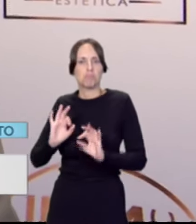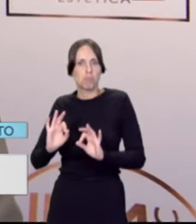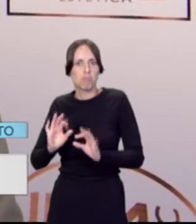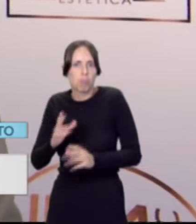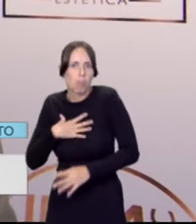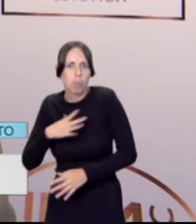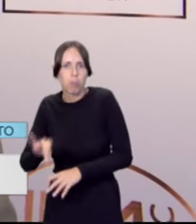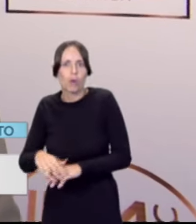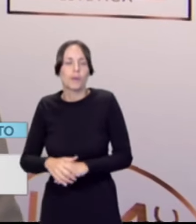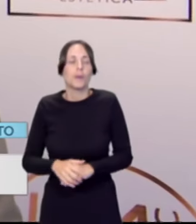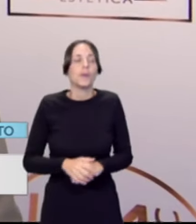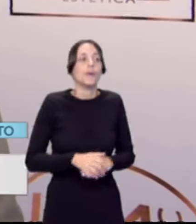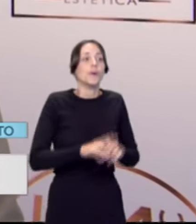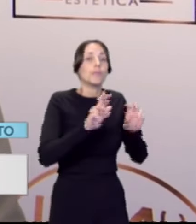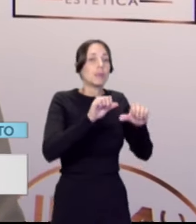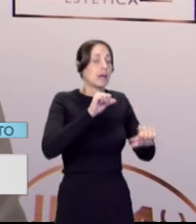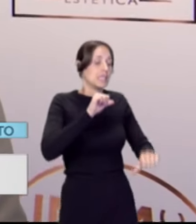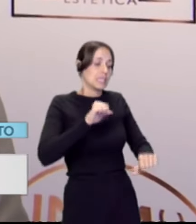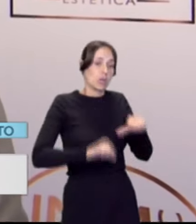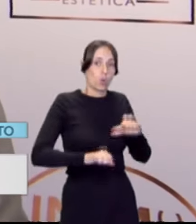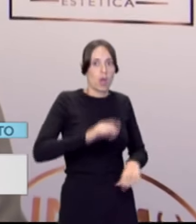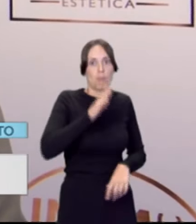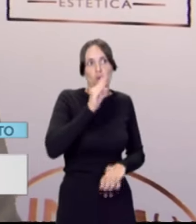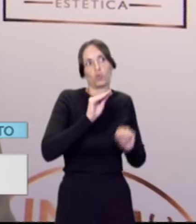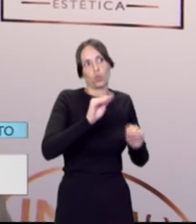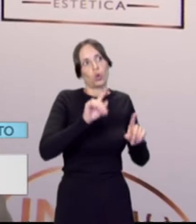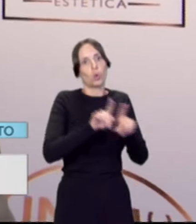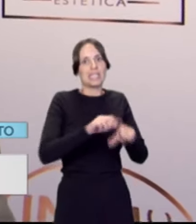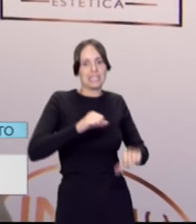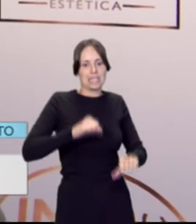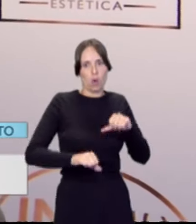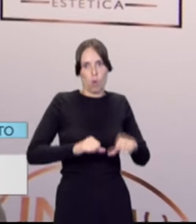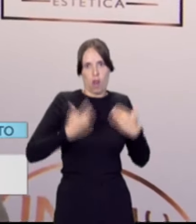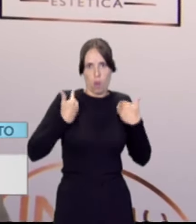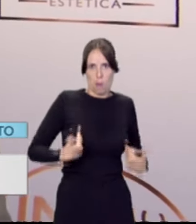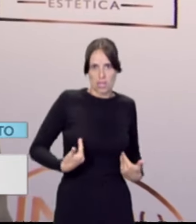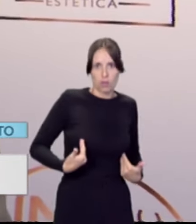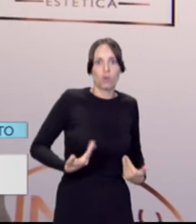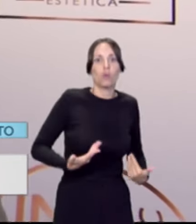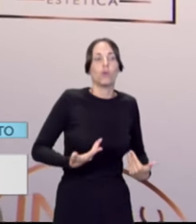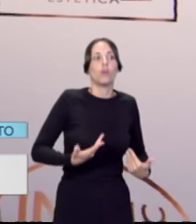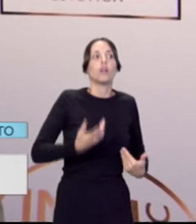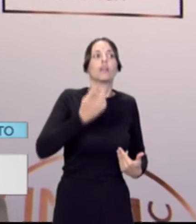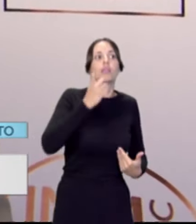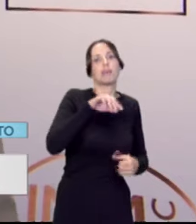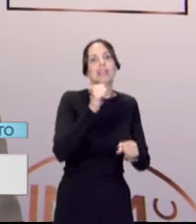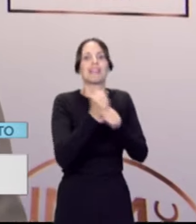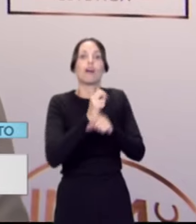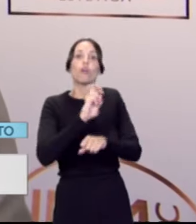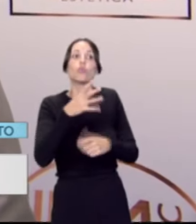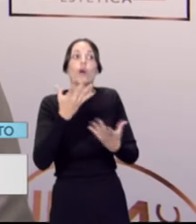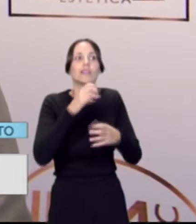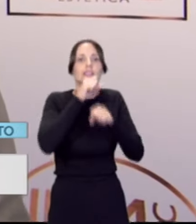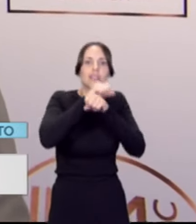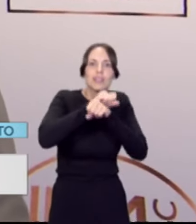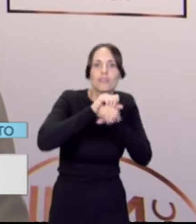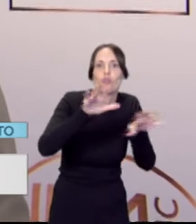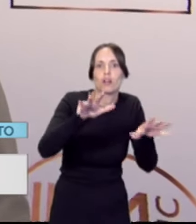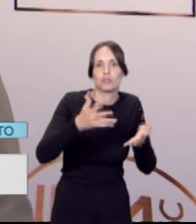la cirugía, aparte de esa labor como cirujano plástico, pues realiza otra labor que es divulgar, ¿no? Porque es